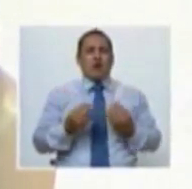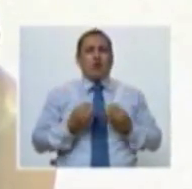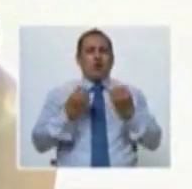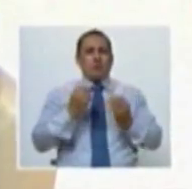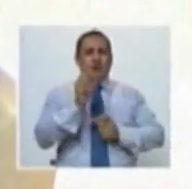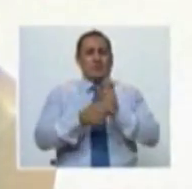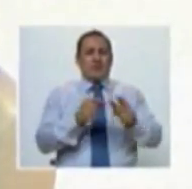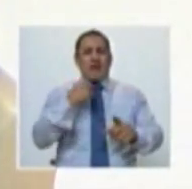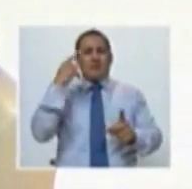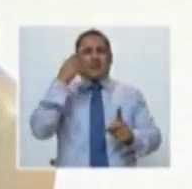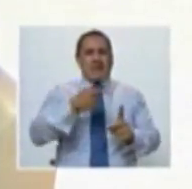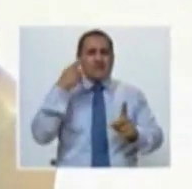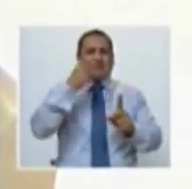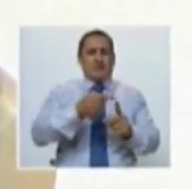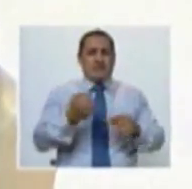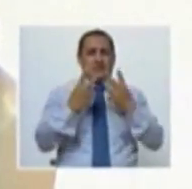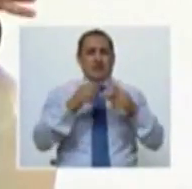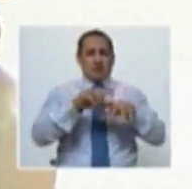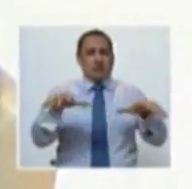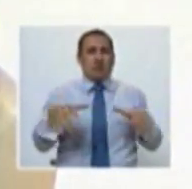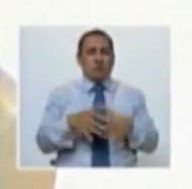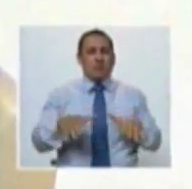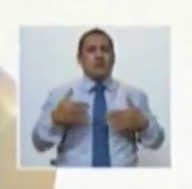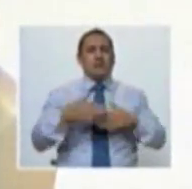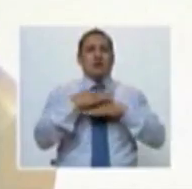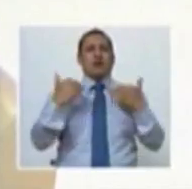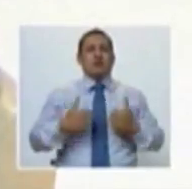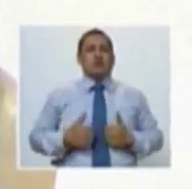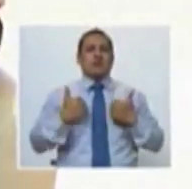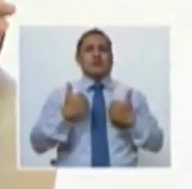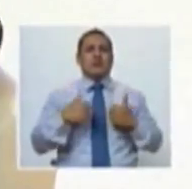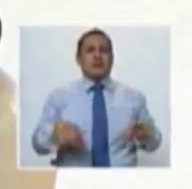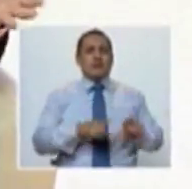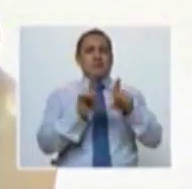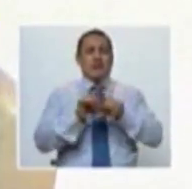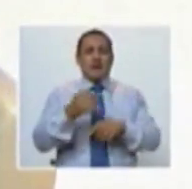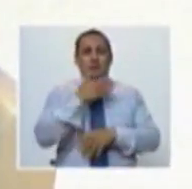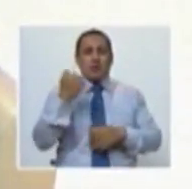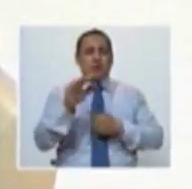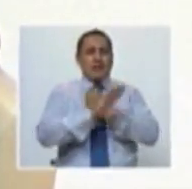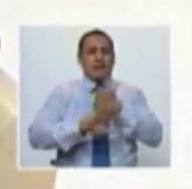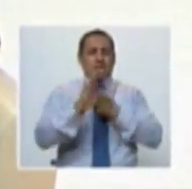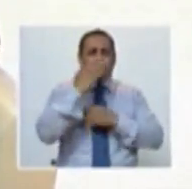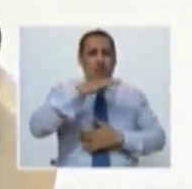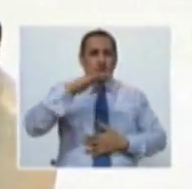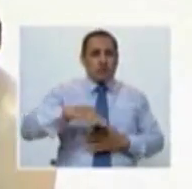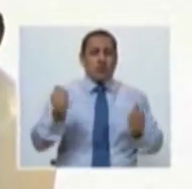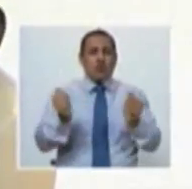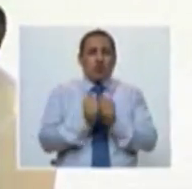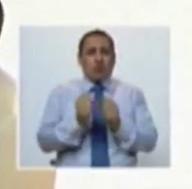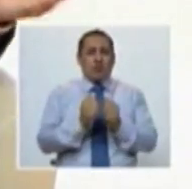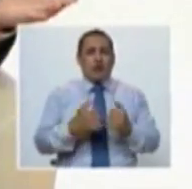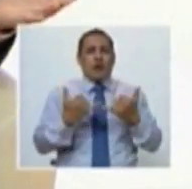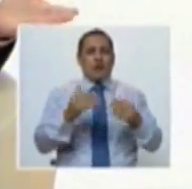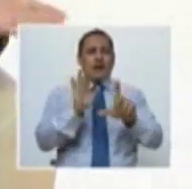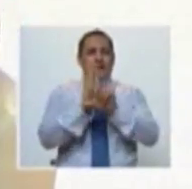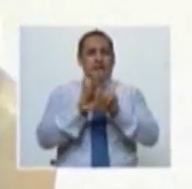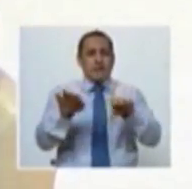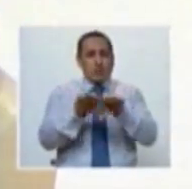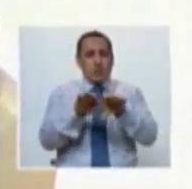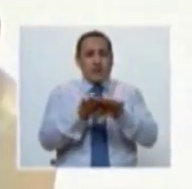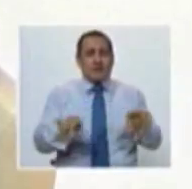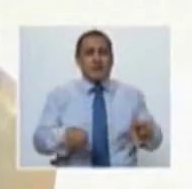las amenazas que se ciernen sobre ella pueden socavar sus instituciones. Y qué mejor si es la defensa de los niños a través de leyes como estas